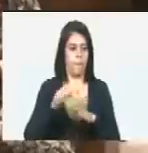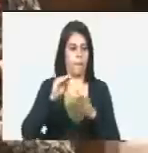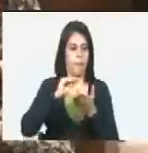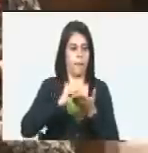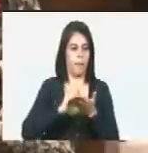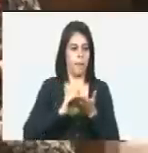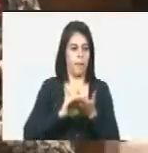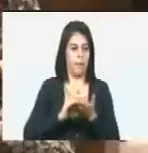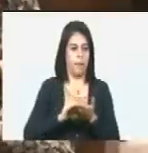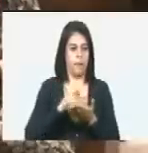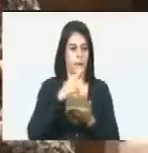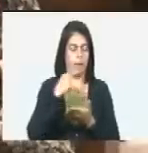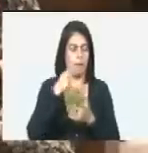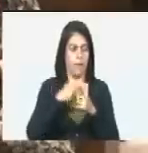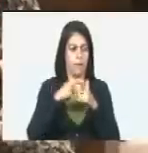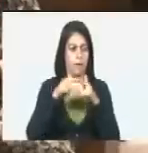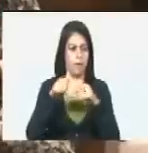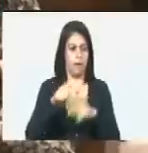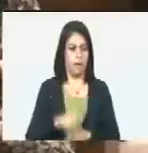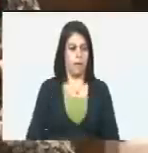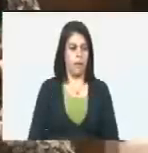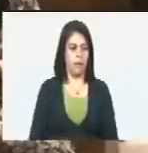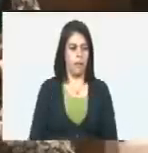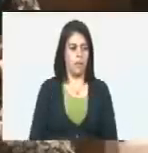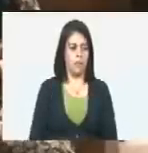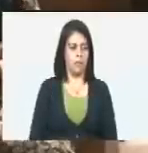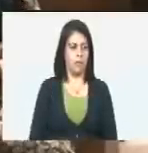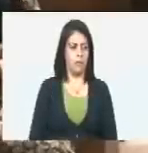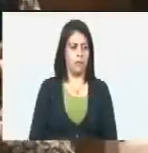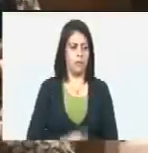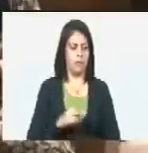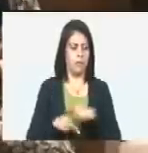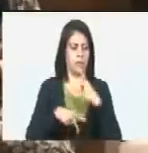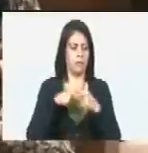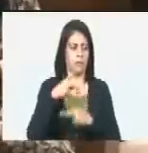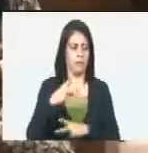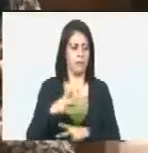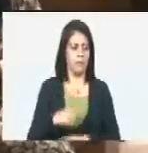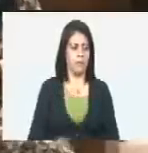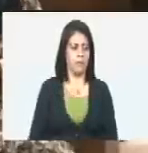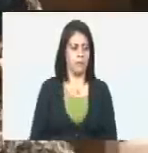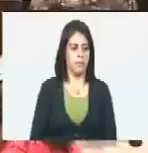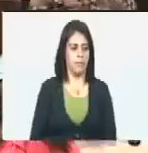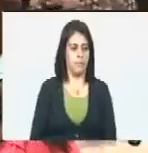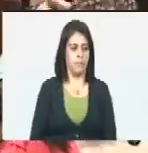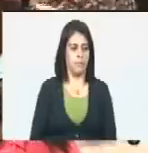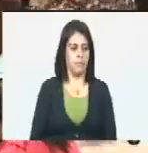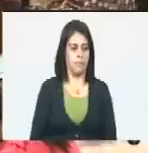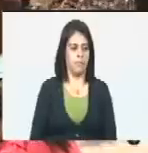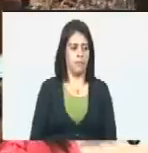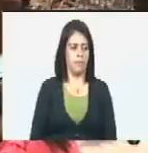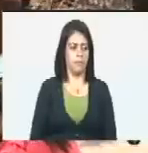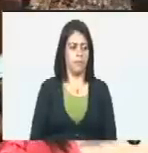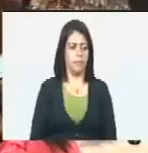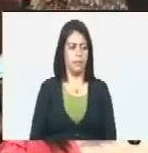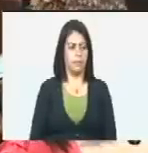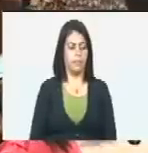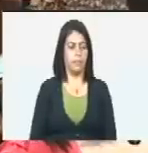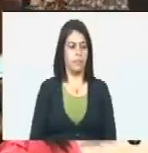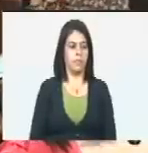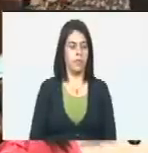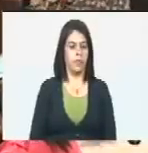de Estado, más que un proceso de gobierno. Sus políticas tienen que ser de Estado y lo